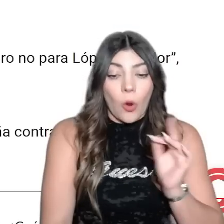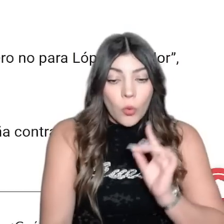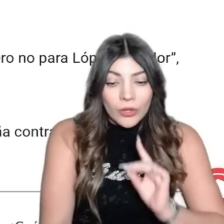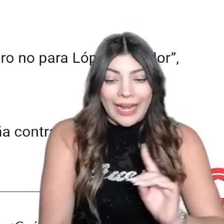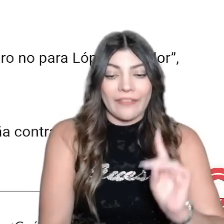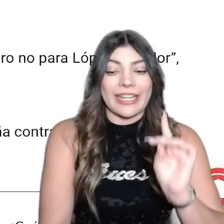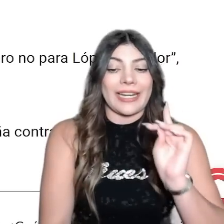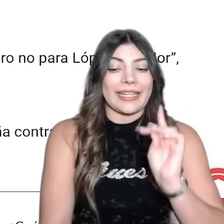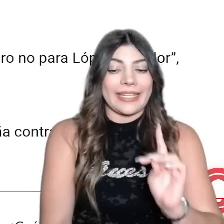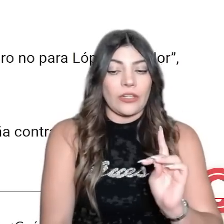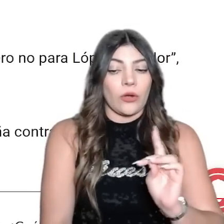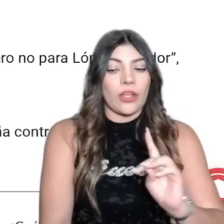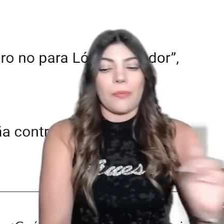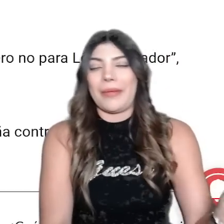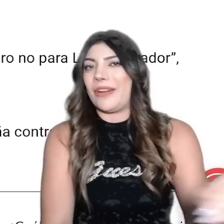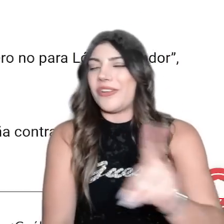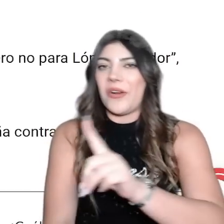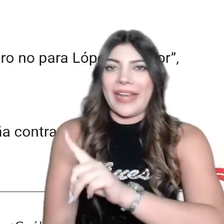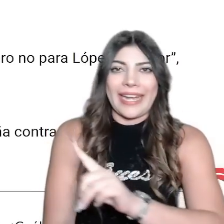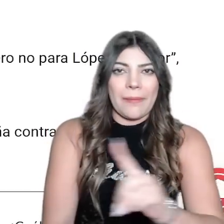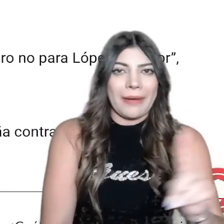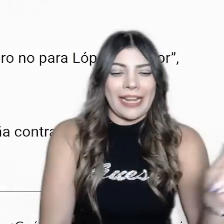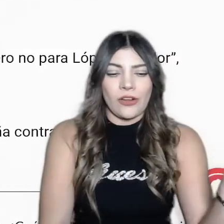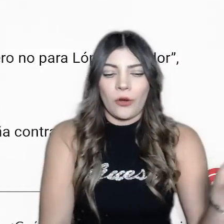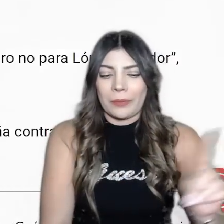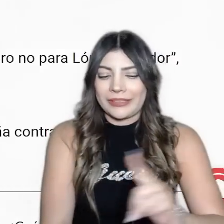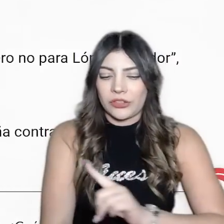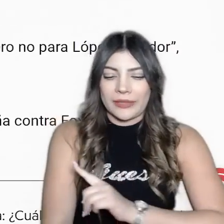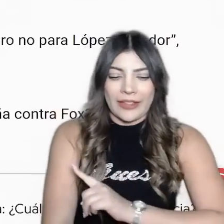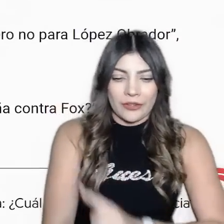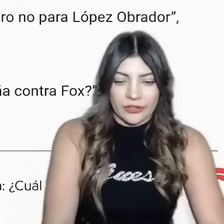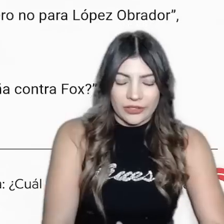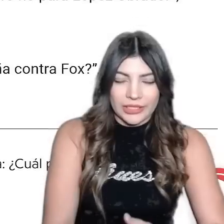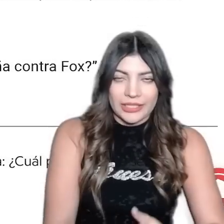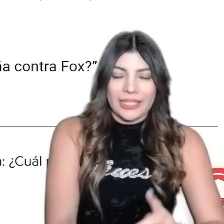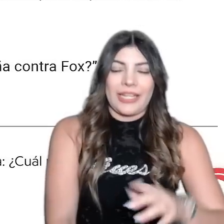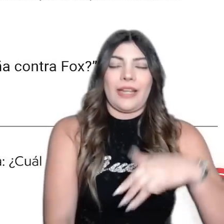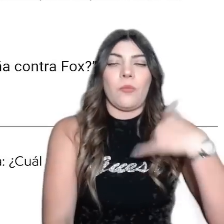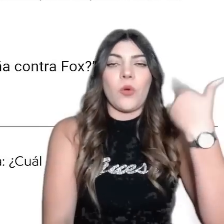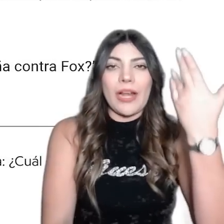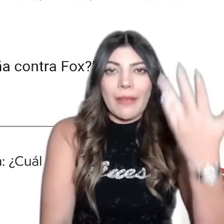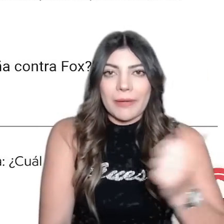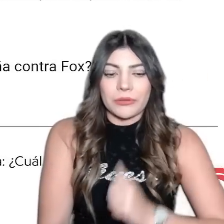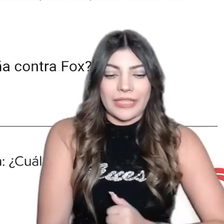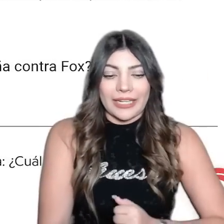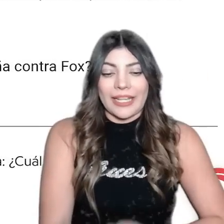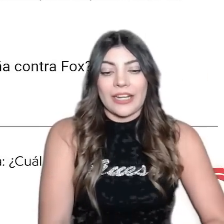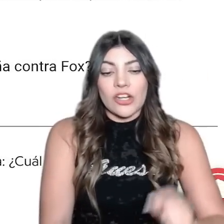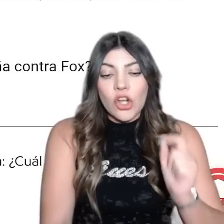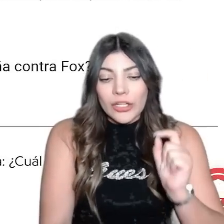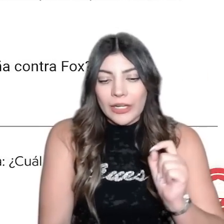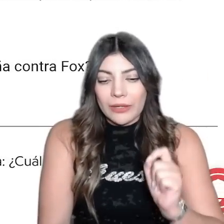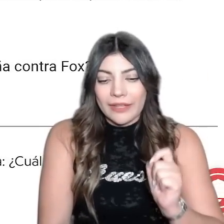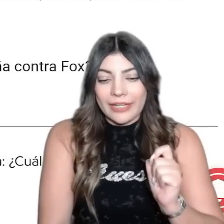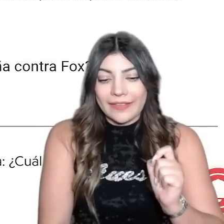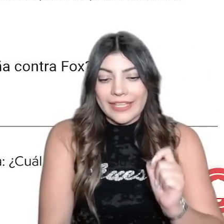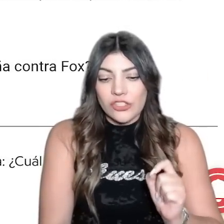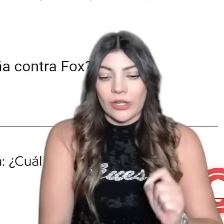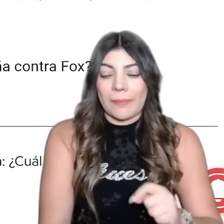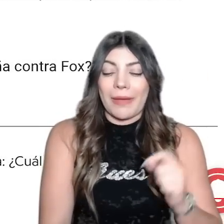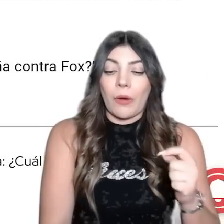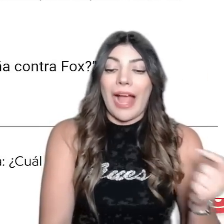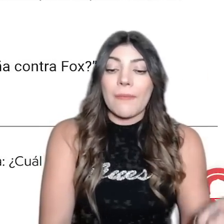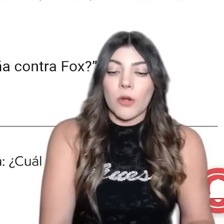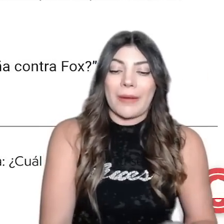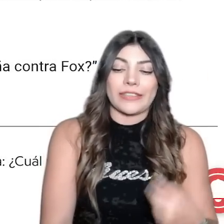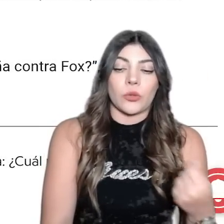a un Gabriel Regino. Pero no era para López Obrador. Vuelve a preguntar. ¿No recuerda haber dicho